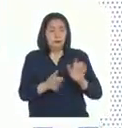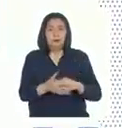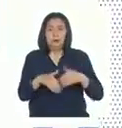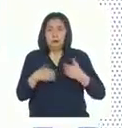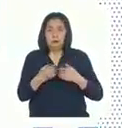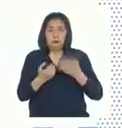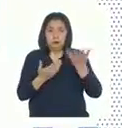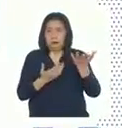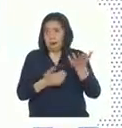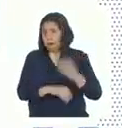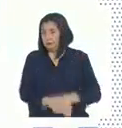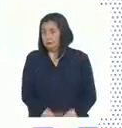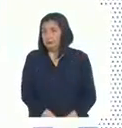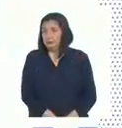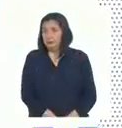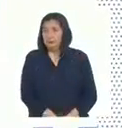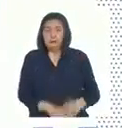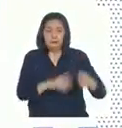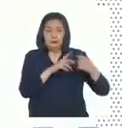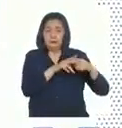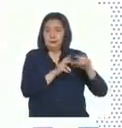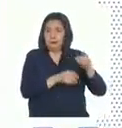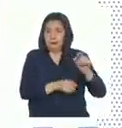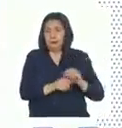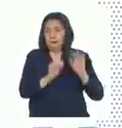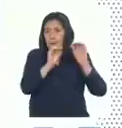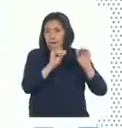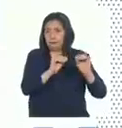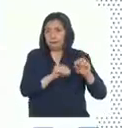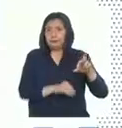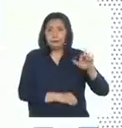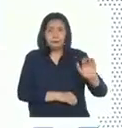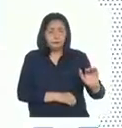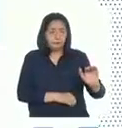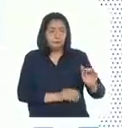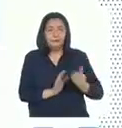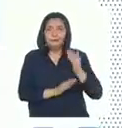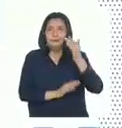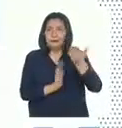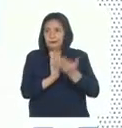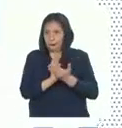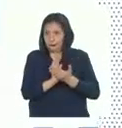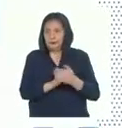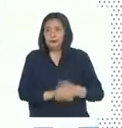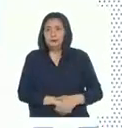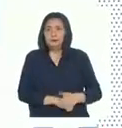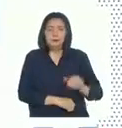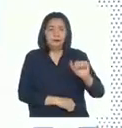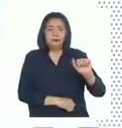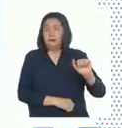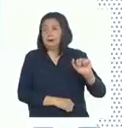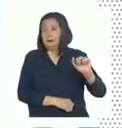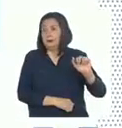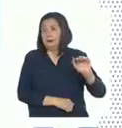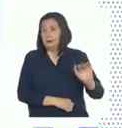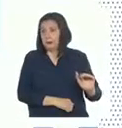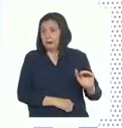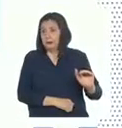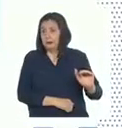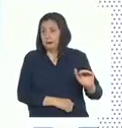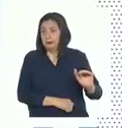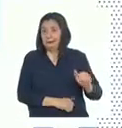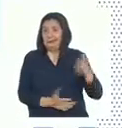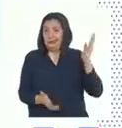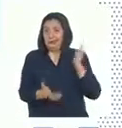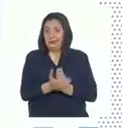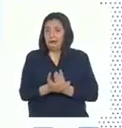Entonces, podría quedar así. En el inicio pondría: Paco Yunque va a la escuela. Antonio